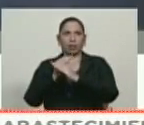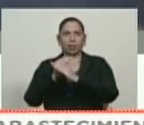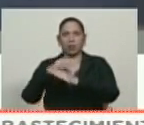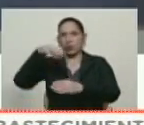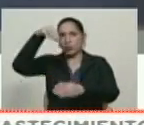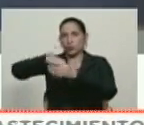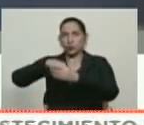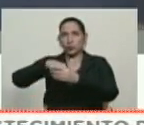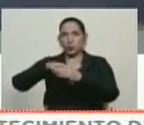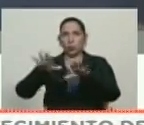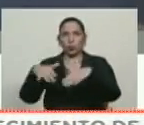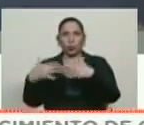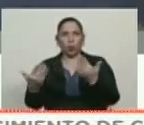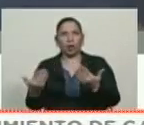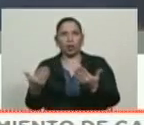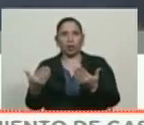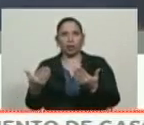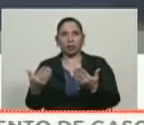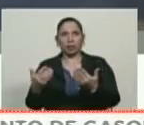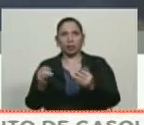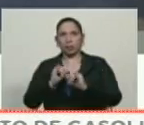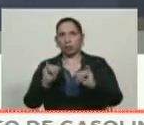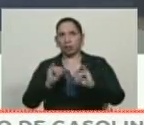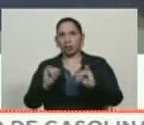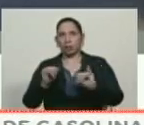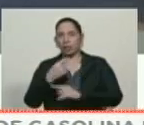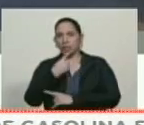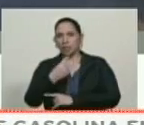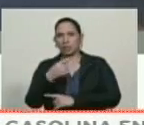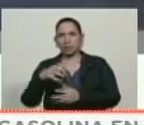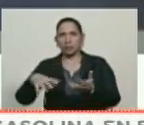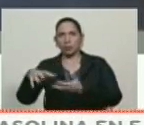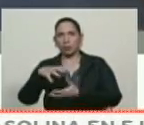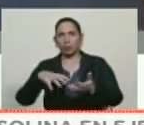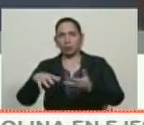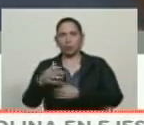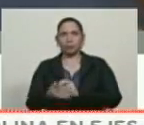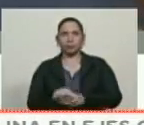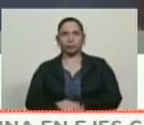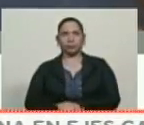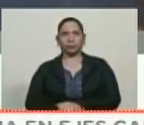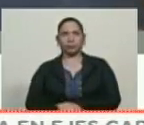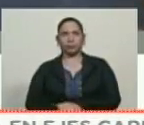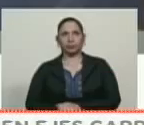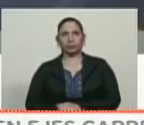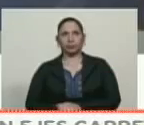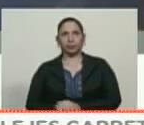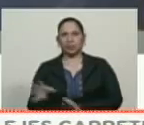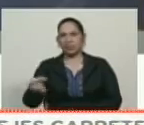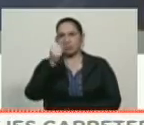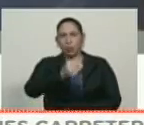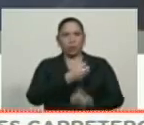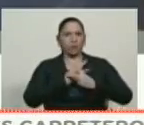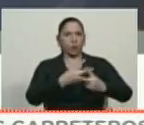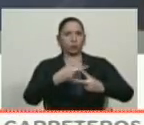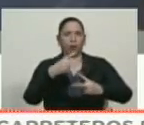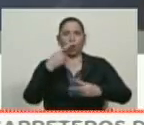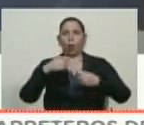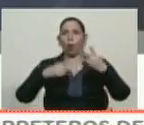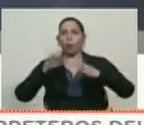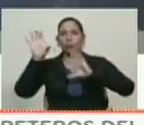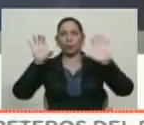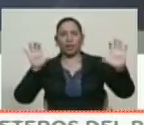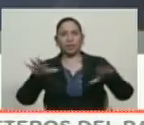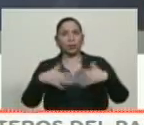injerencia cuando ya se prácticamente registra la situación, cuando se impone la voluntad de otros países, cuando se